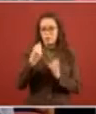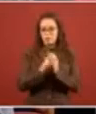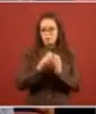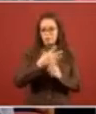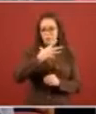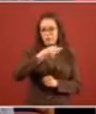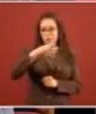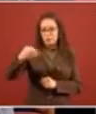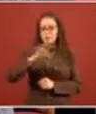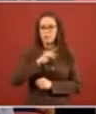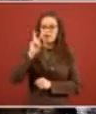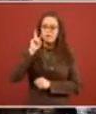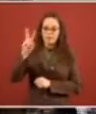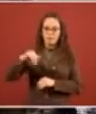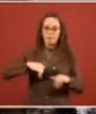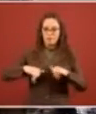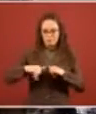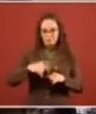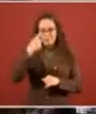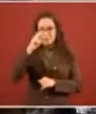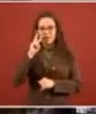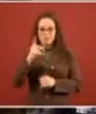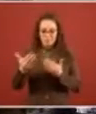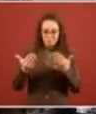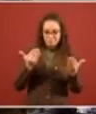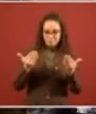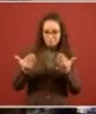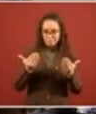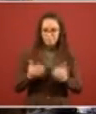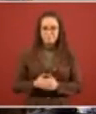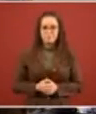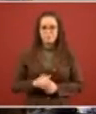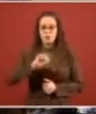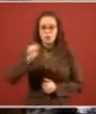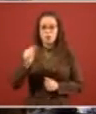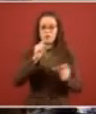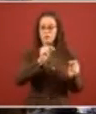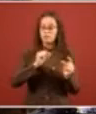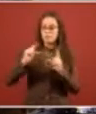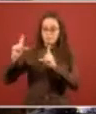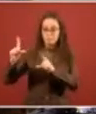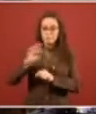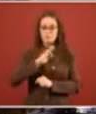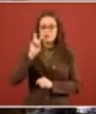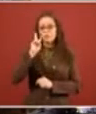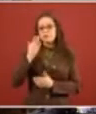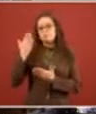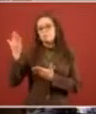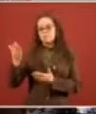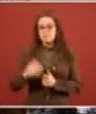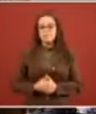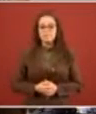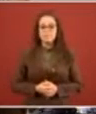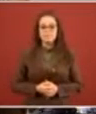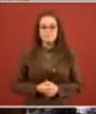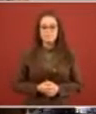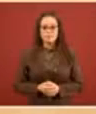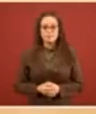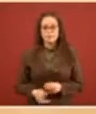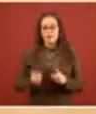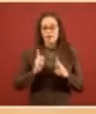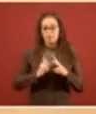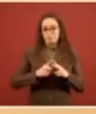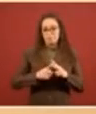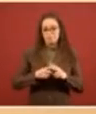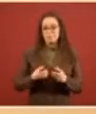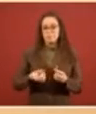ambas perspectivas. En la siguiente diapositiva podemos notar precisamente la distribución por tasa de